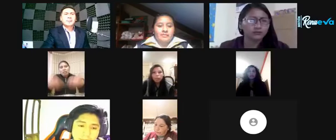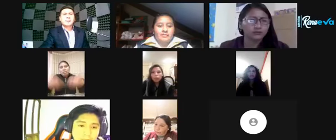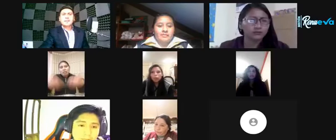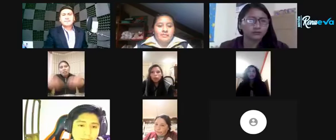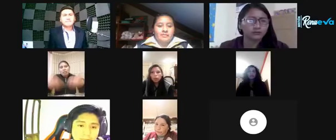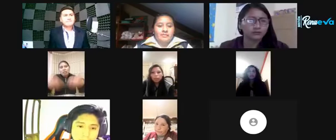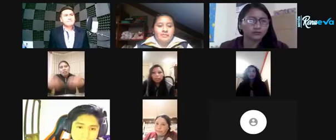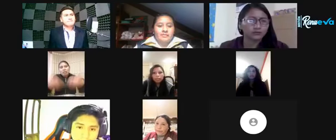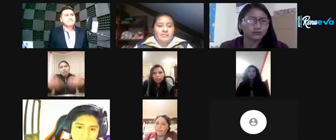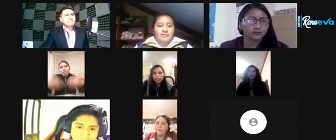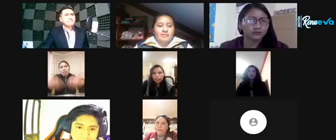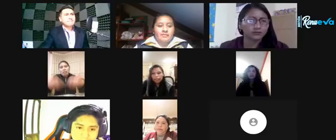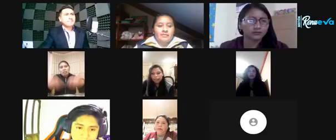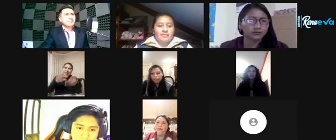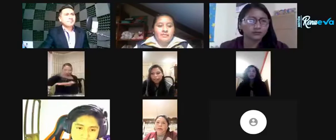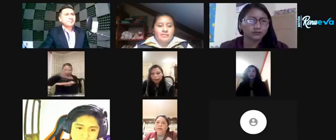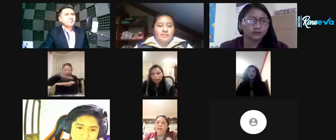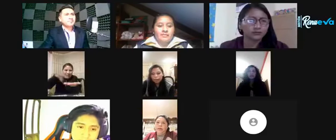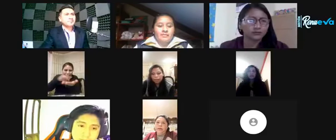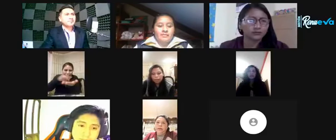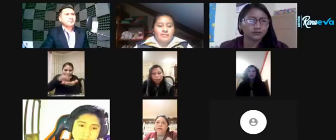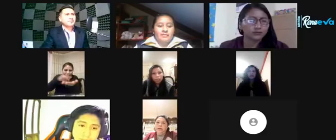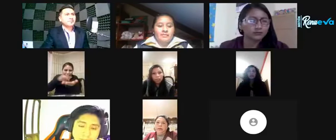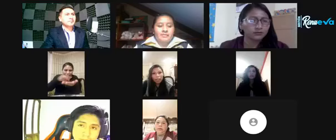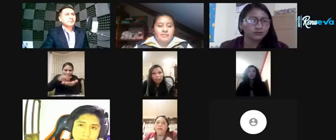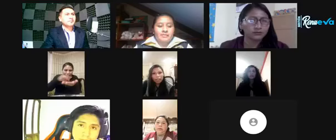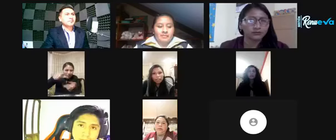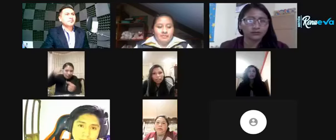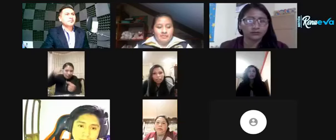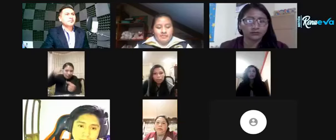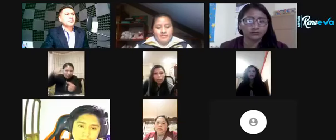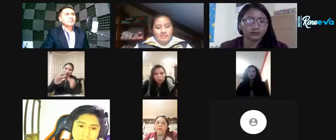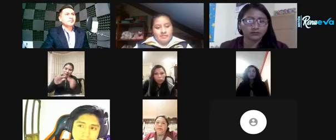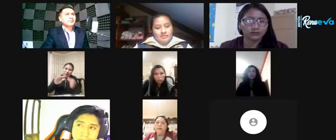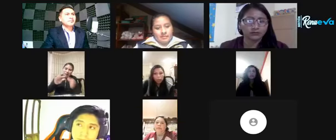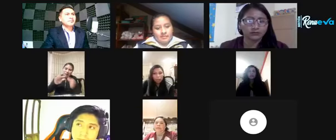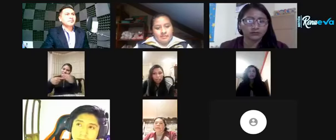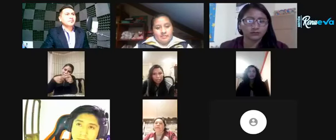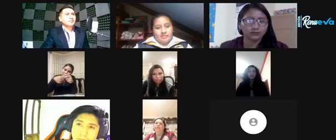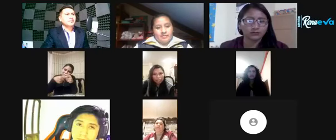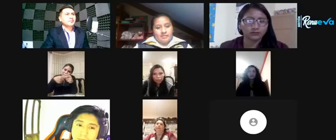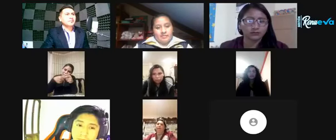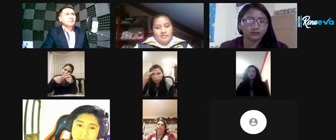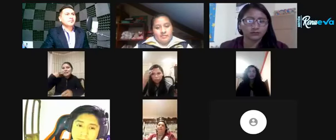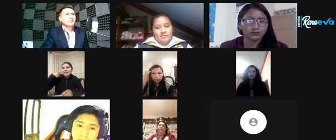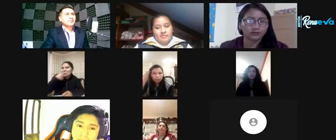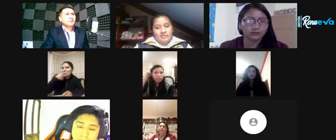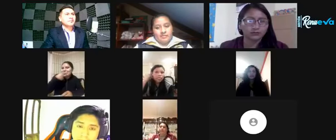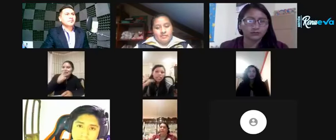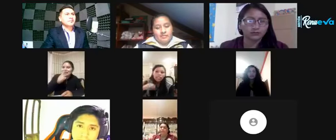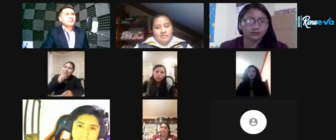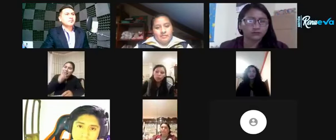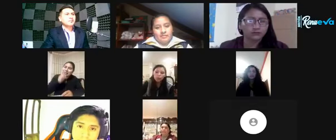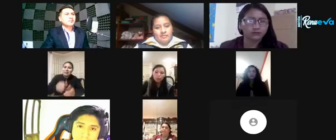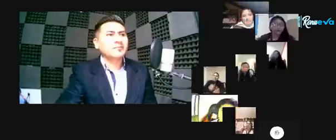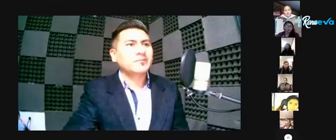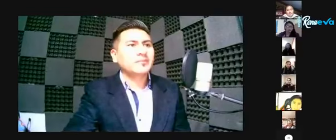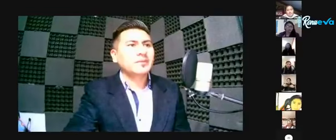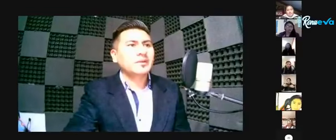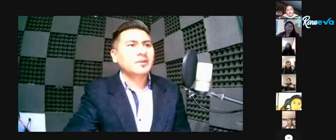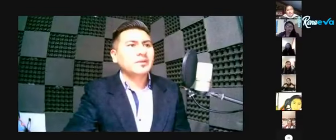¿no? Lo importante es que el tamaño de la cabecita del cepillo sea pequeña y, como